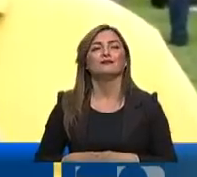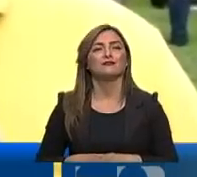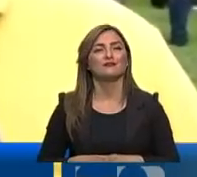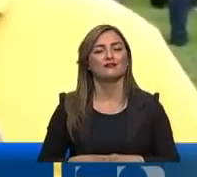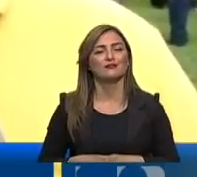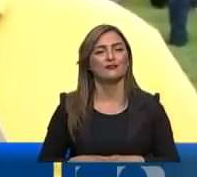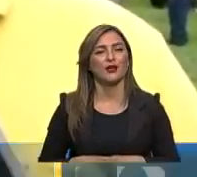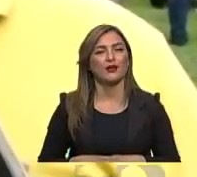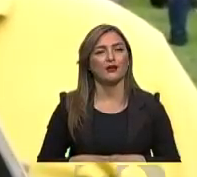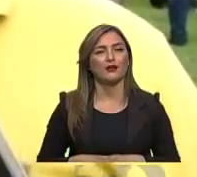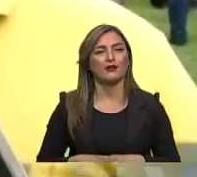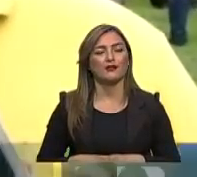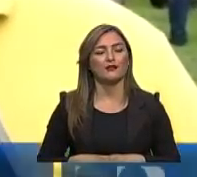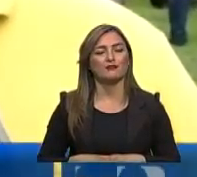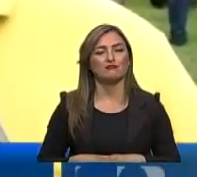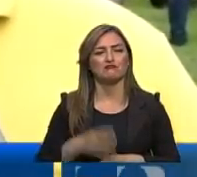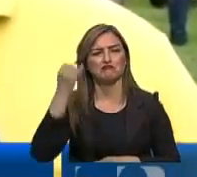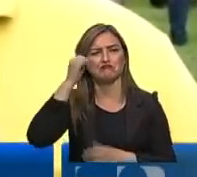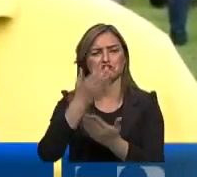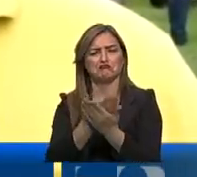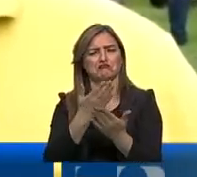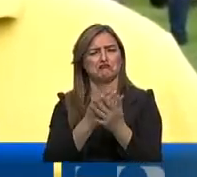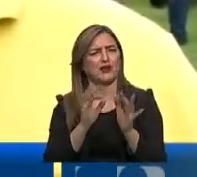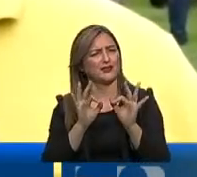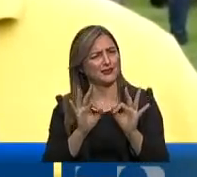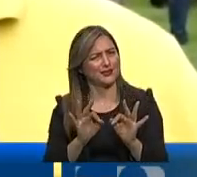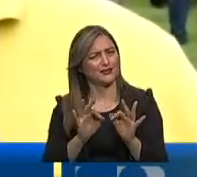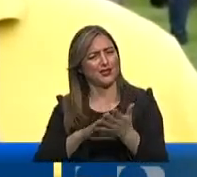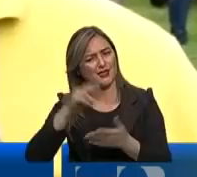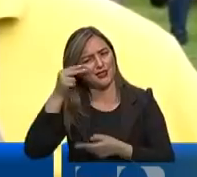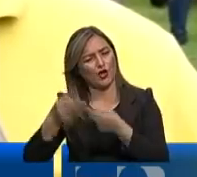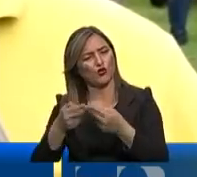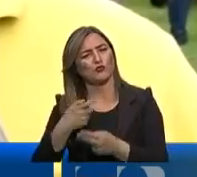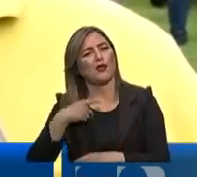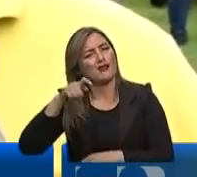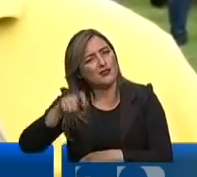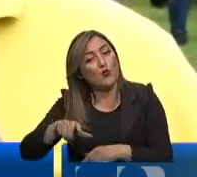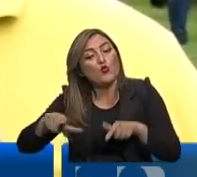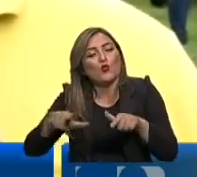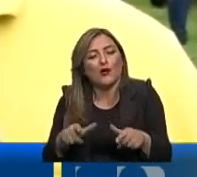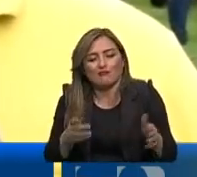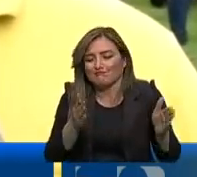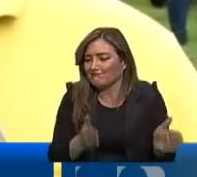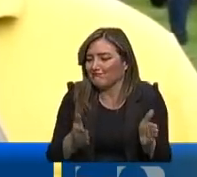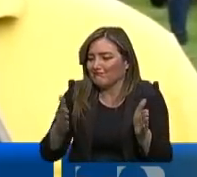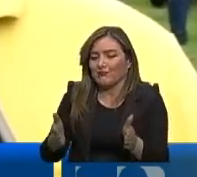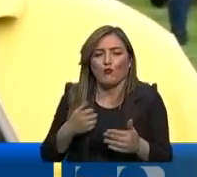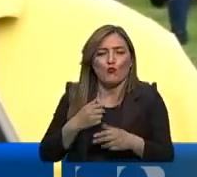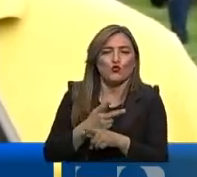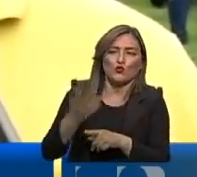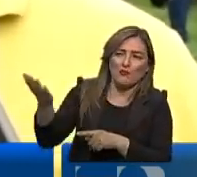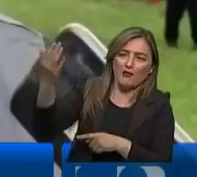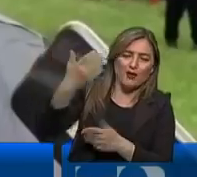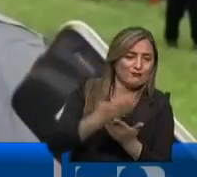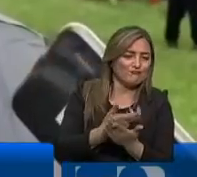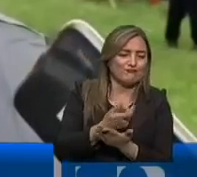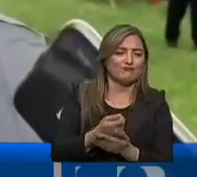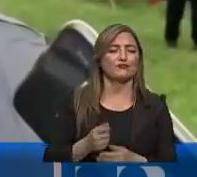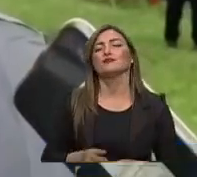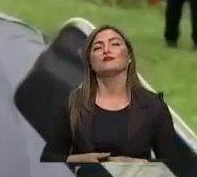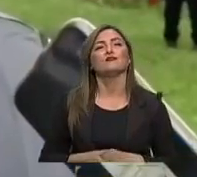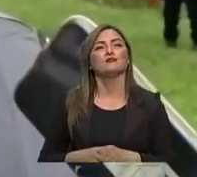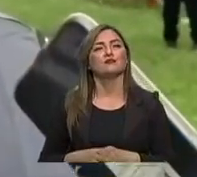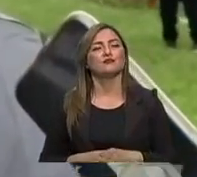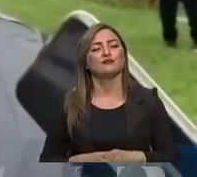me parece espectacular la idea porque necesitamos los emprendedores un espacio donde poder exhibir nuestros productos.